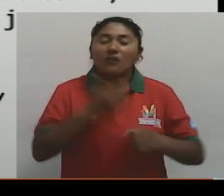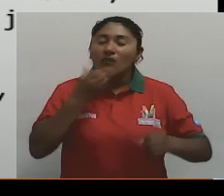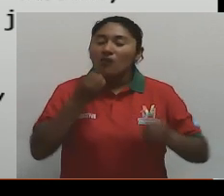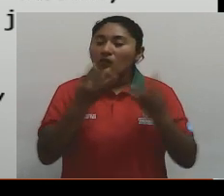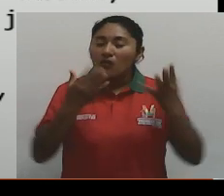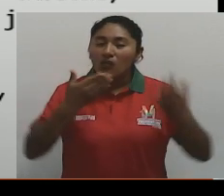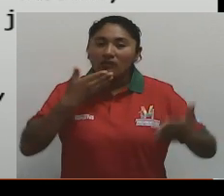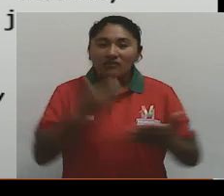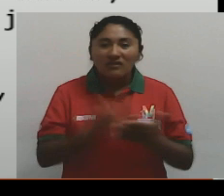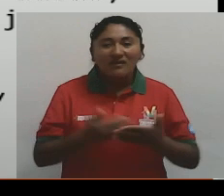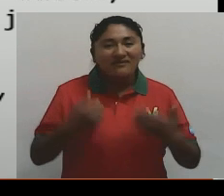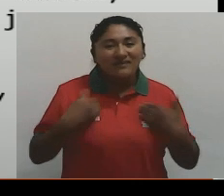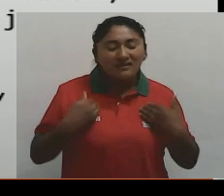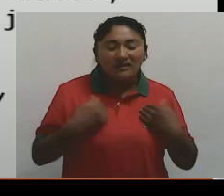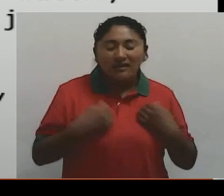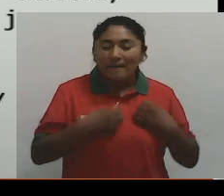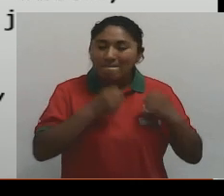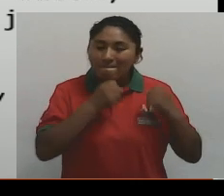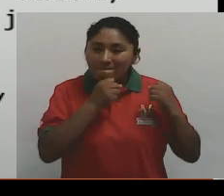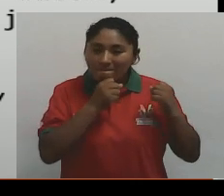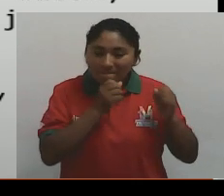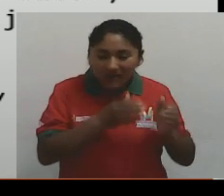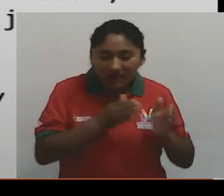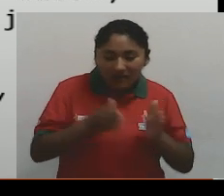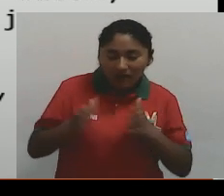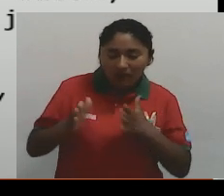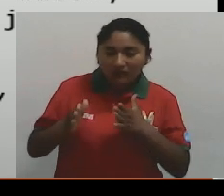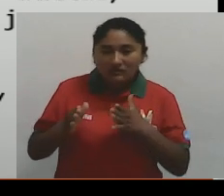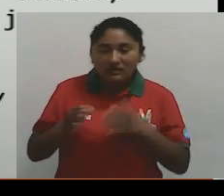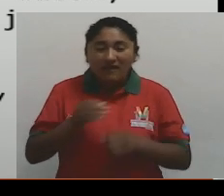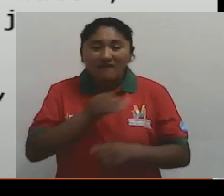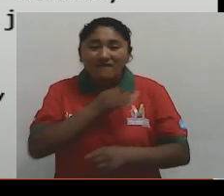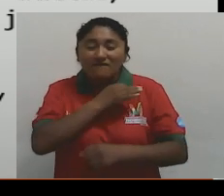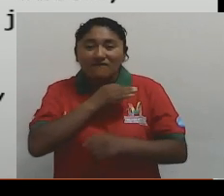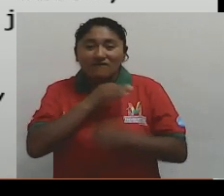debe prepararse bien física y psicológicamente.